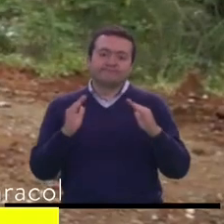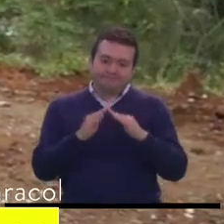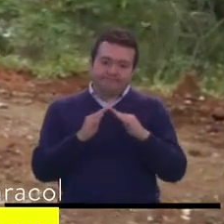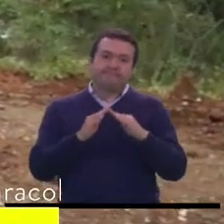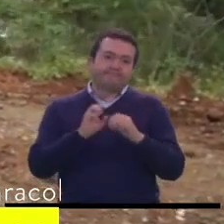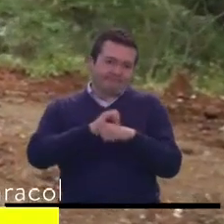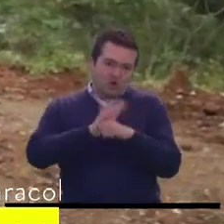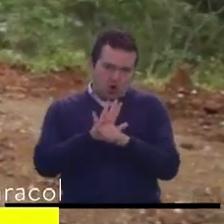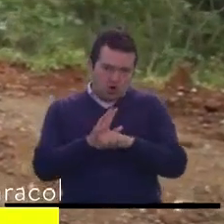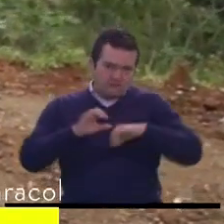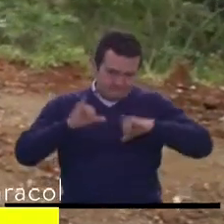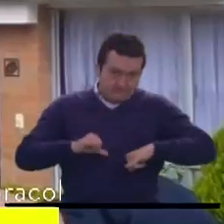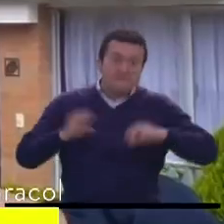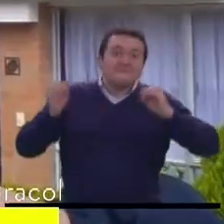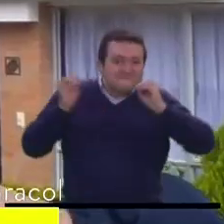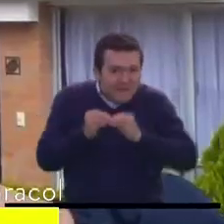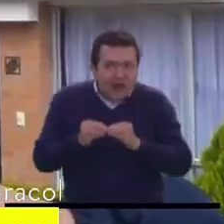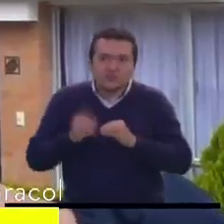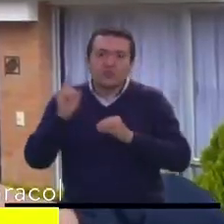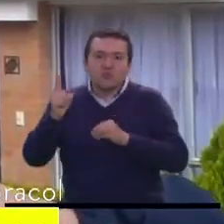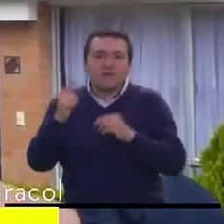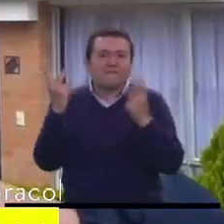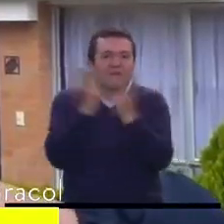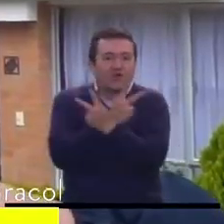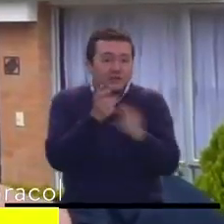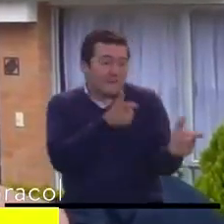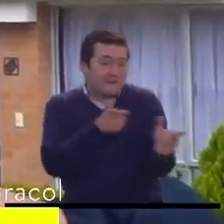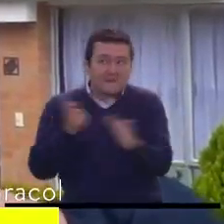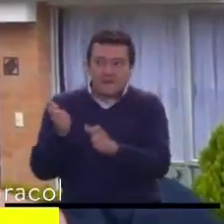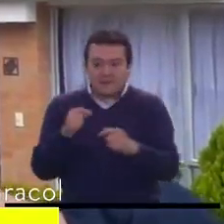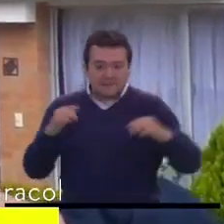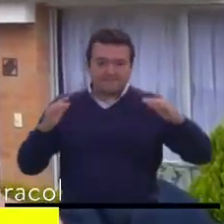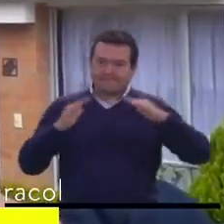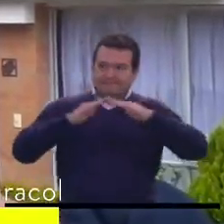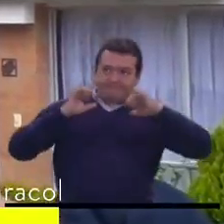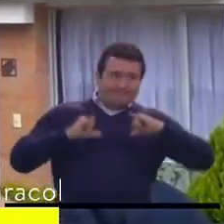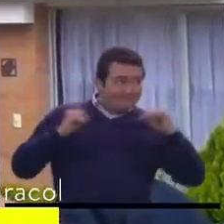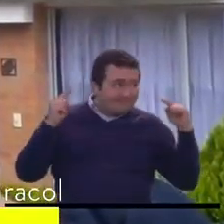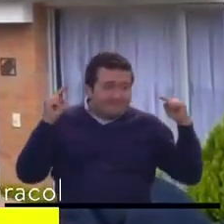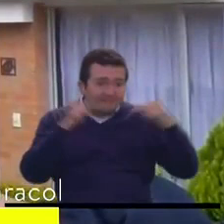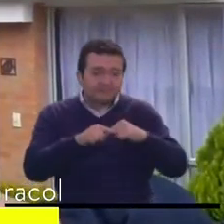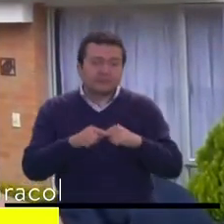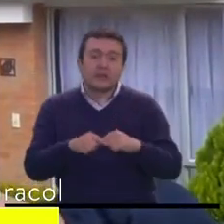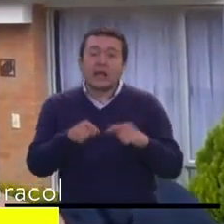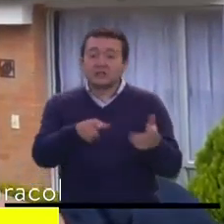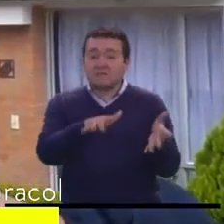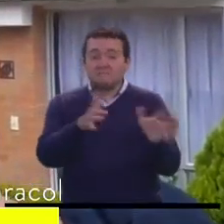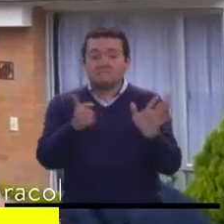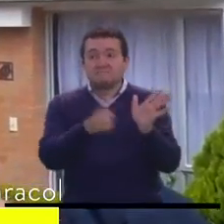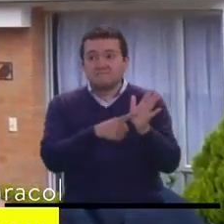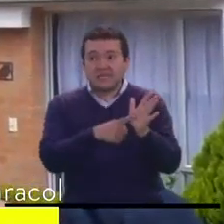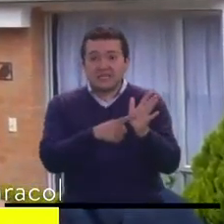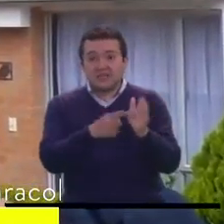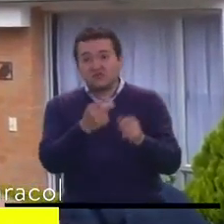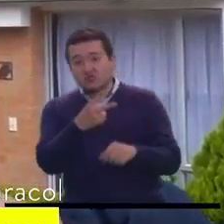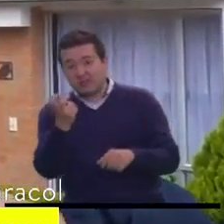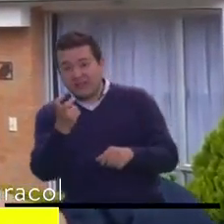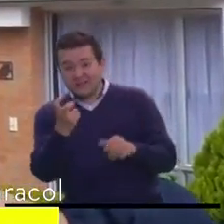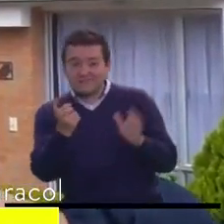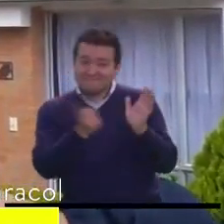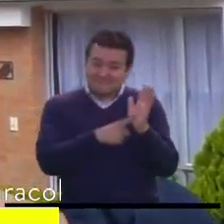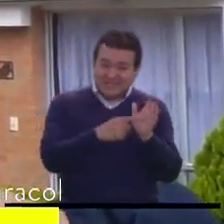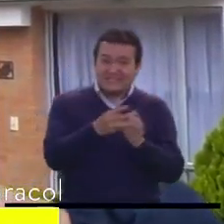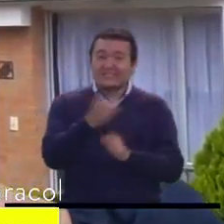este momento nos informan desde la alcaldía que existen entre 1.200 y 1.300 personas confinadas en este sector de